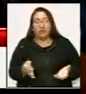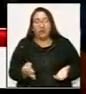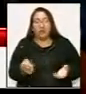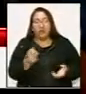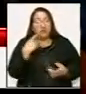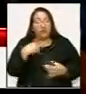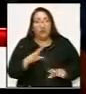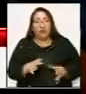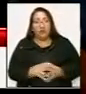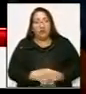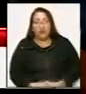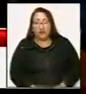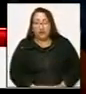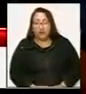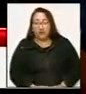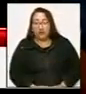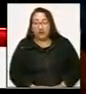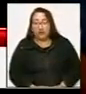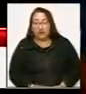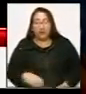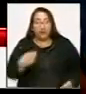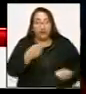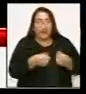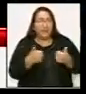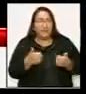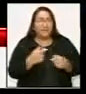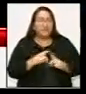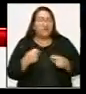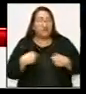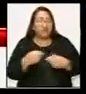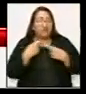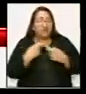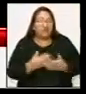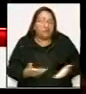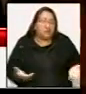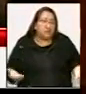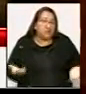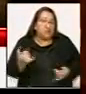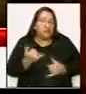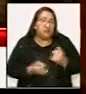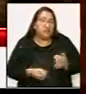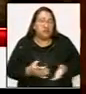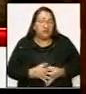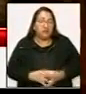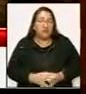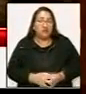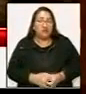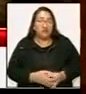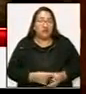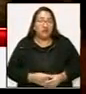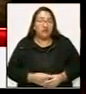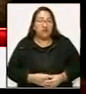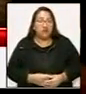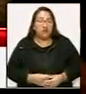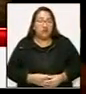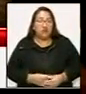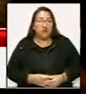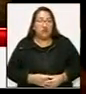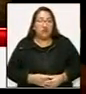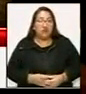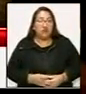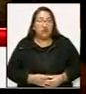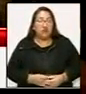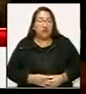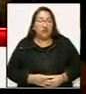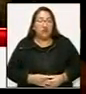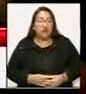resultados. Las intenciones pueden ser buenas, pero si no hemos tenido resultados en estos últimos 13 años,